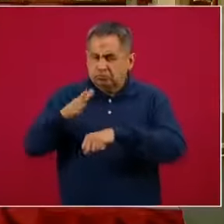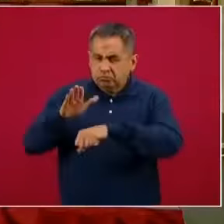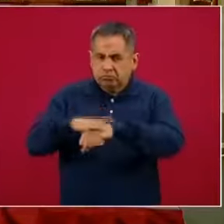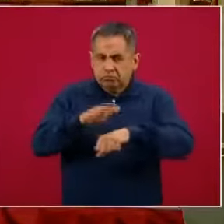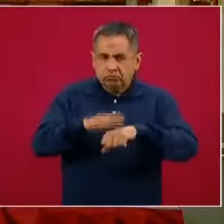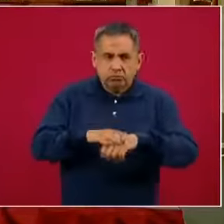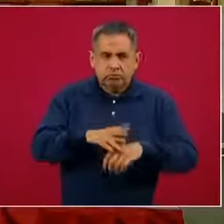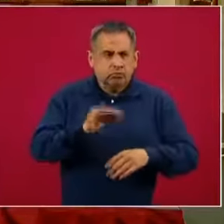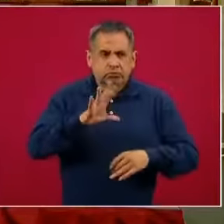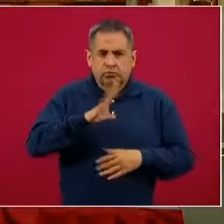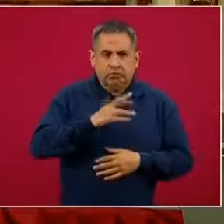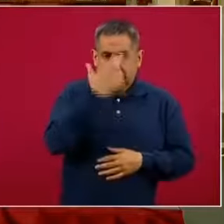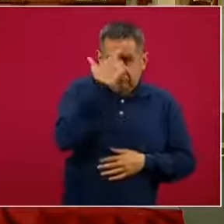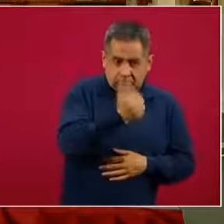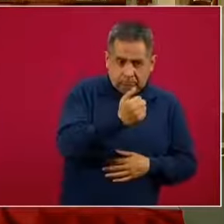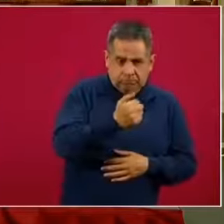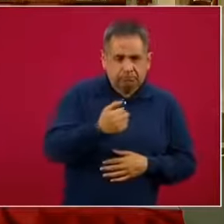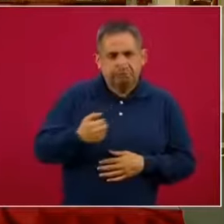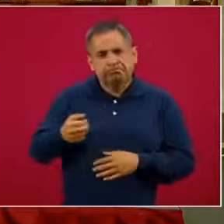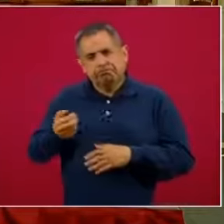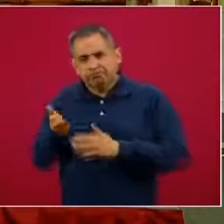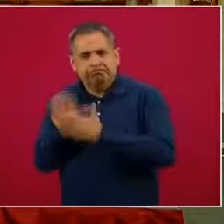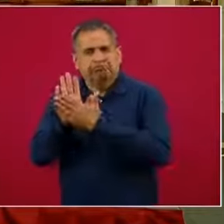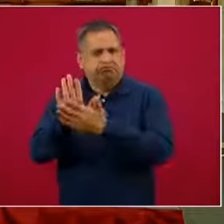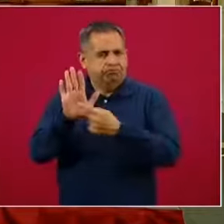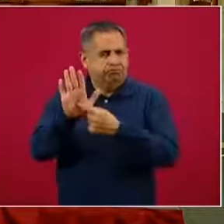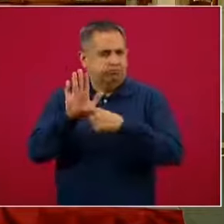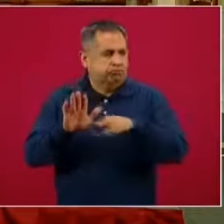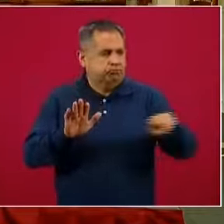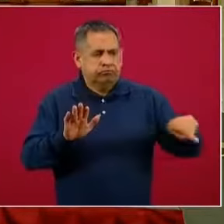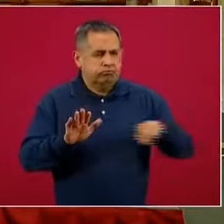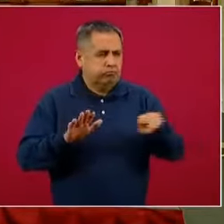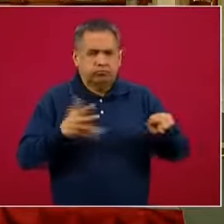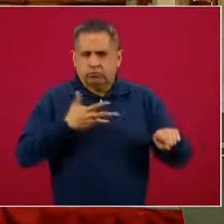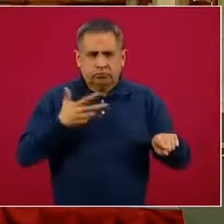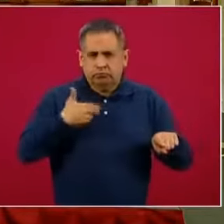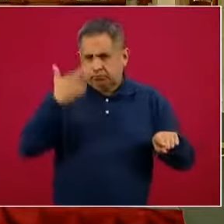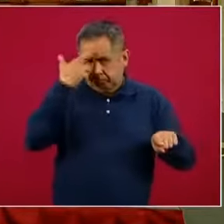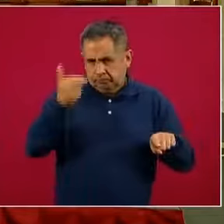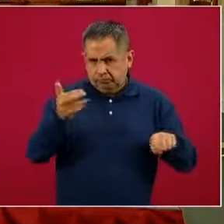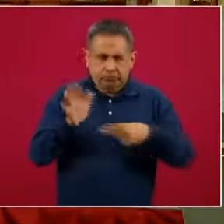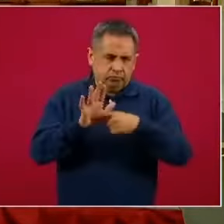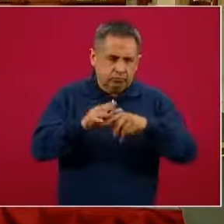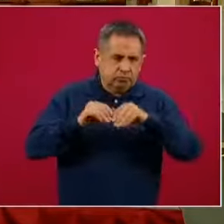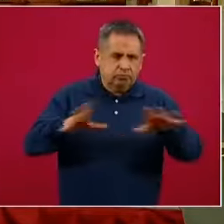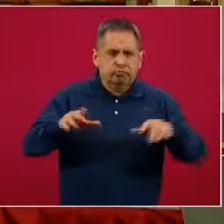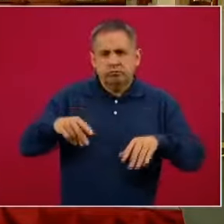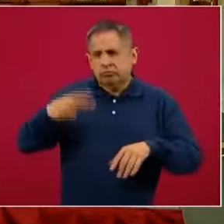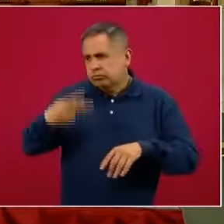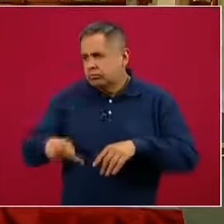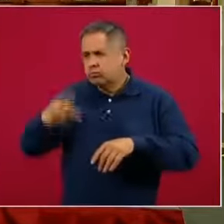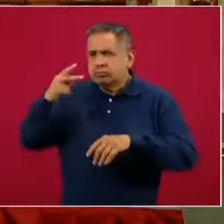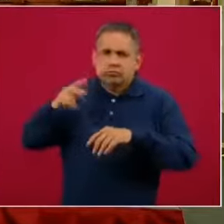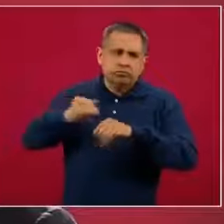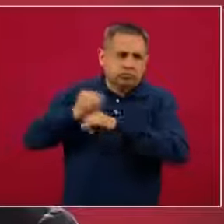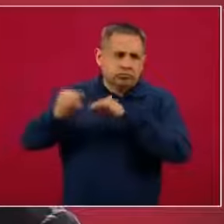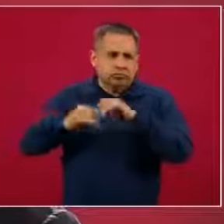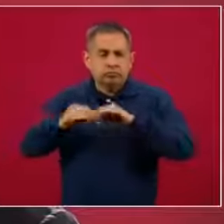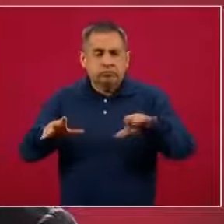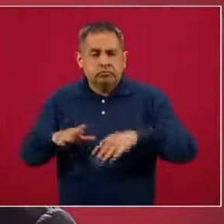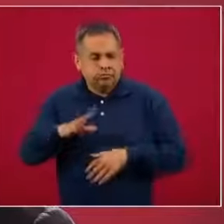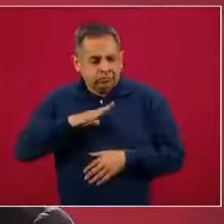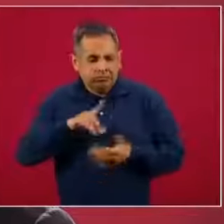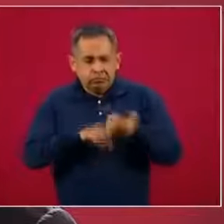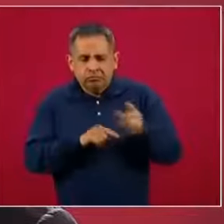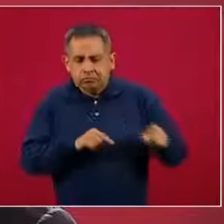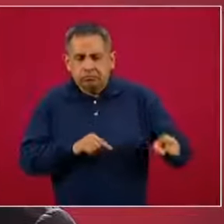no fundamentados, como lo probamos aquí por parte de algunos medios de comunicación, tanto nacionales como internacionales, había